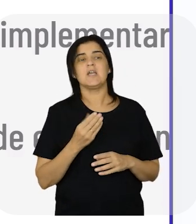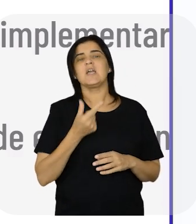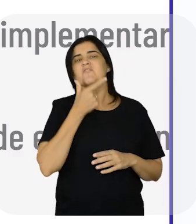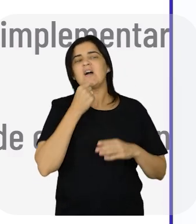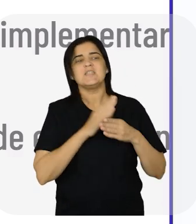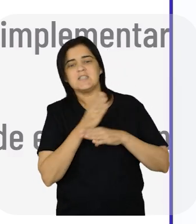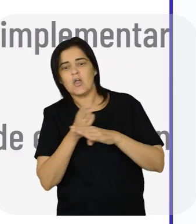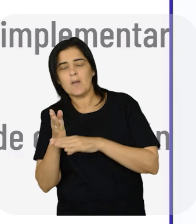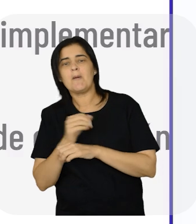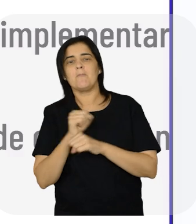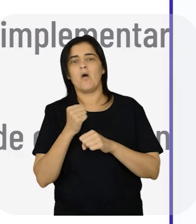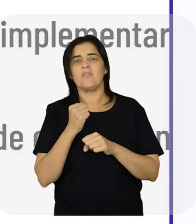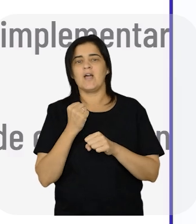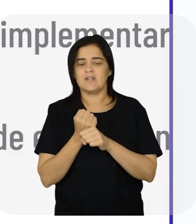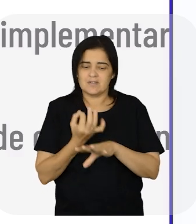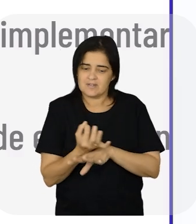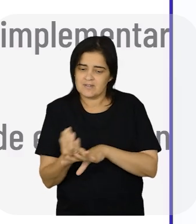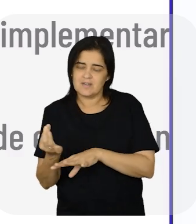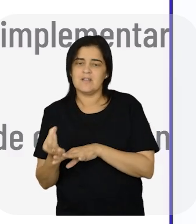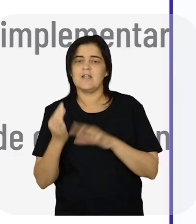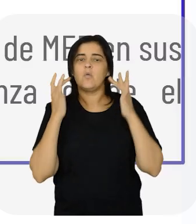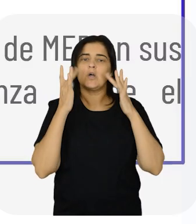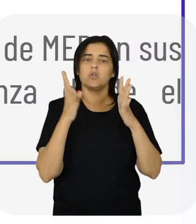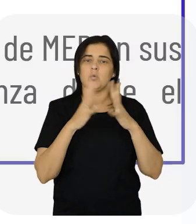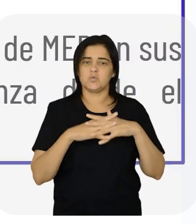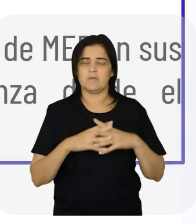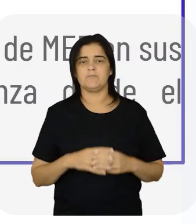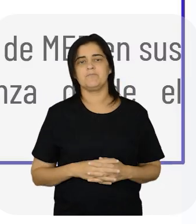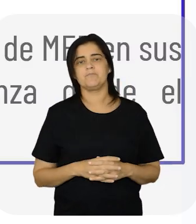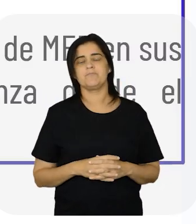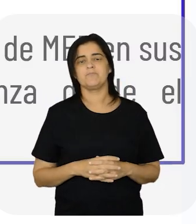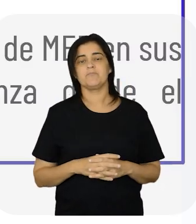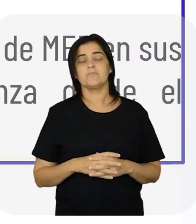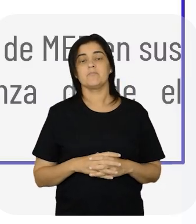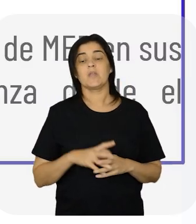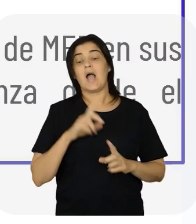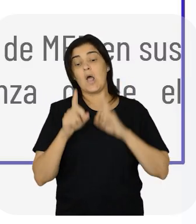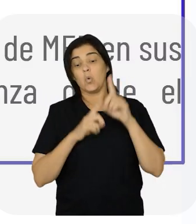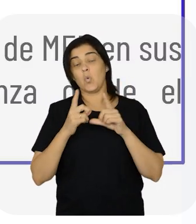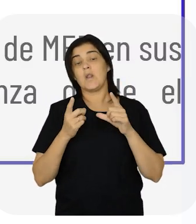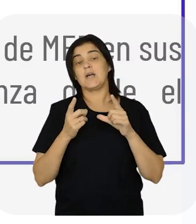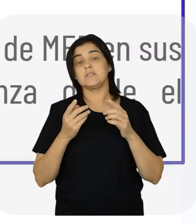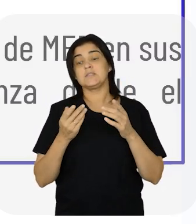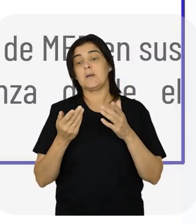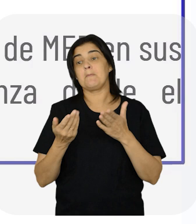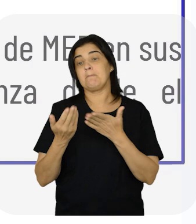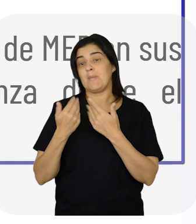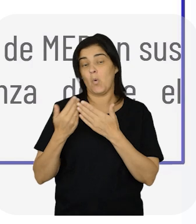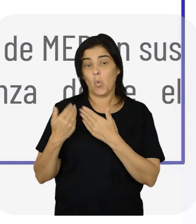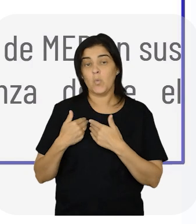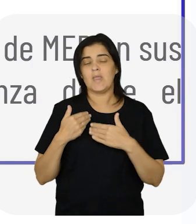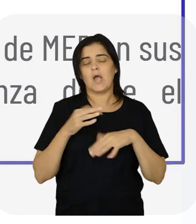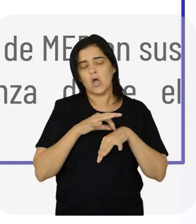facilitadores para el desarrollo de la práctica en educación inclusiva. Algunas preguntas que nos orientaban